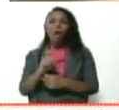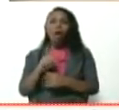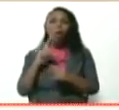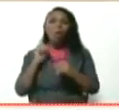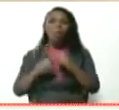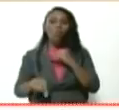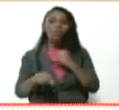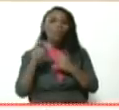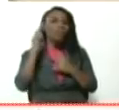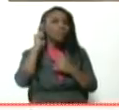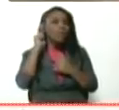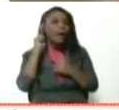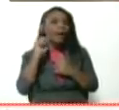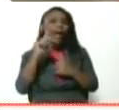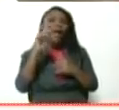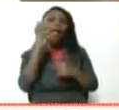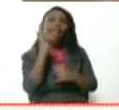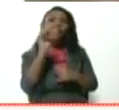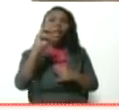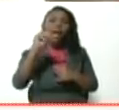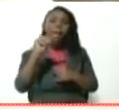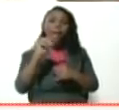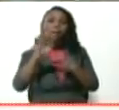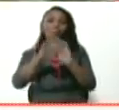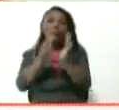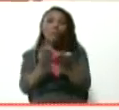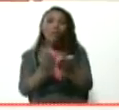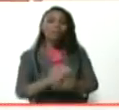Lourdes Sánchez por FM Mundial.